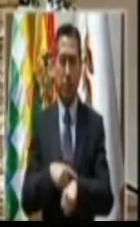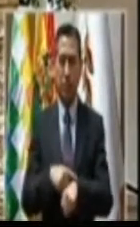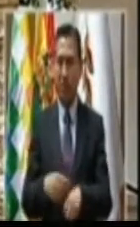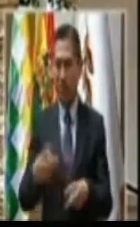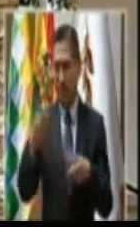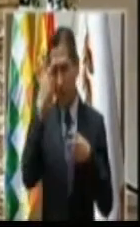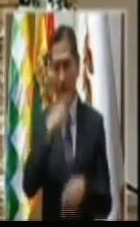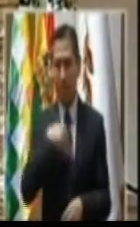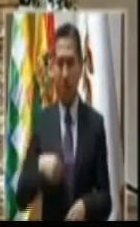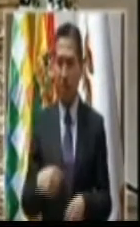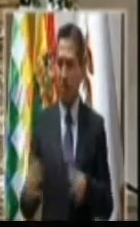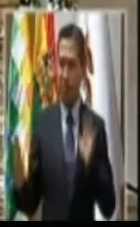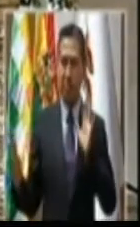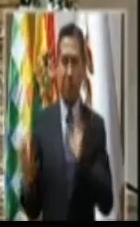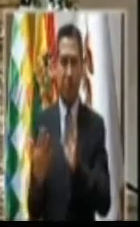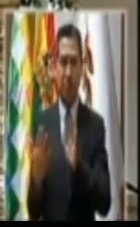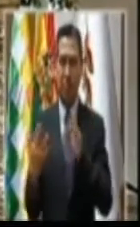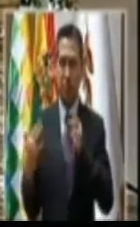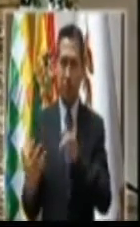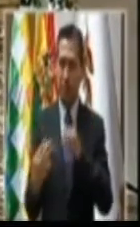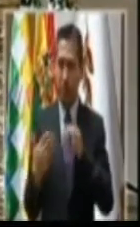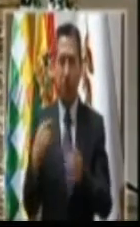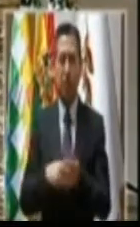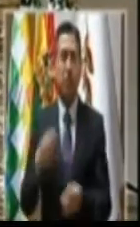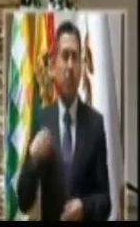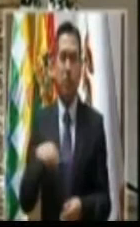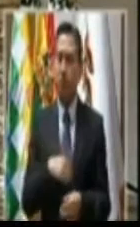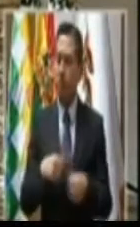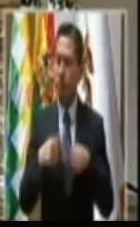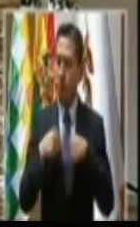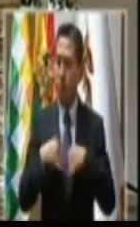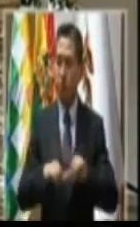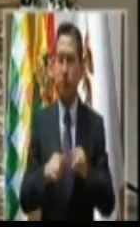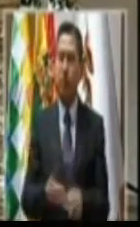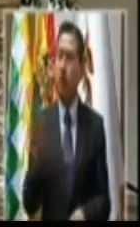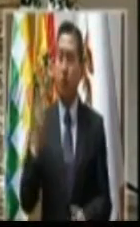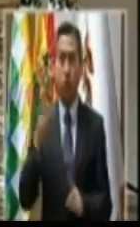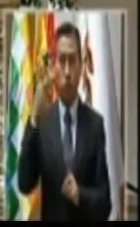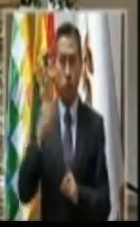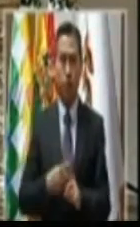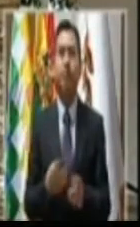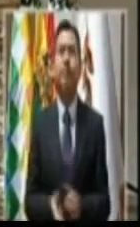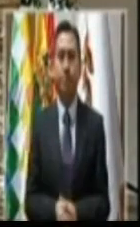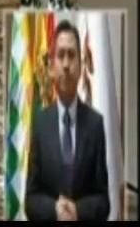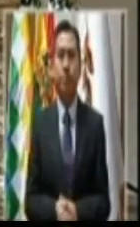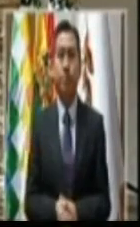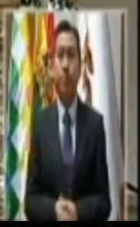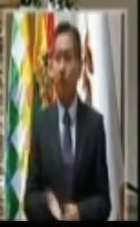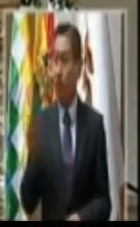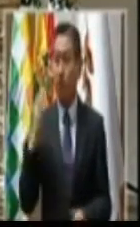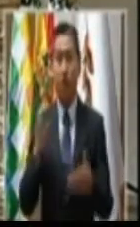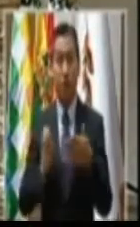país. Pero no lejos de aquello está que en los pasados días el alcalde de la ciudad